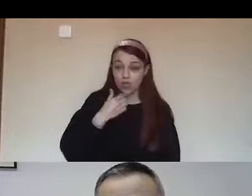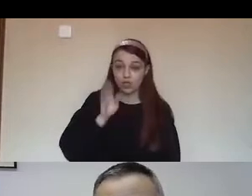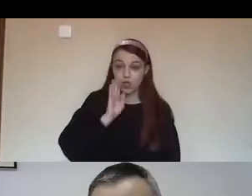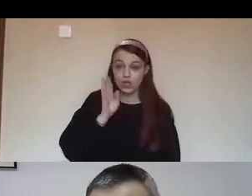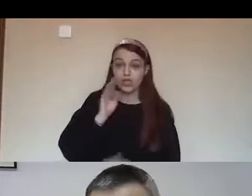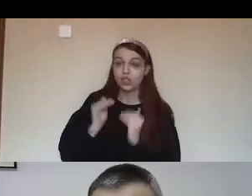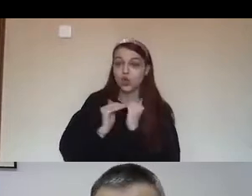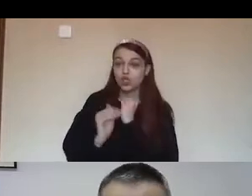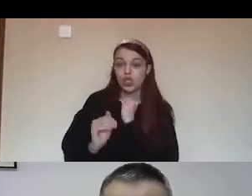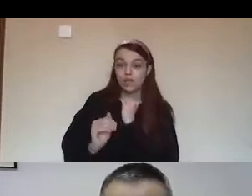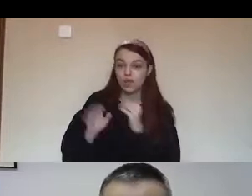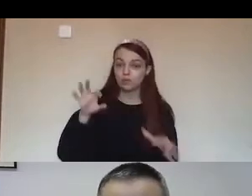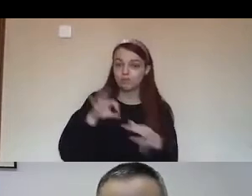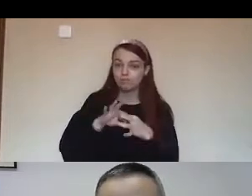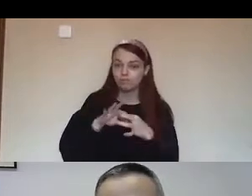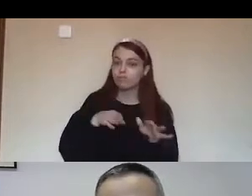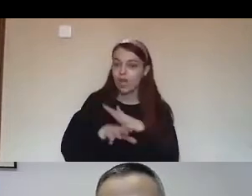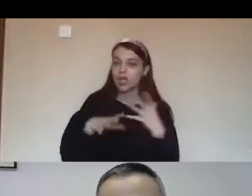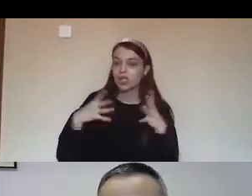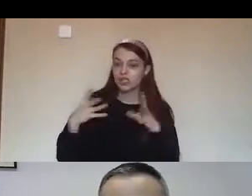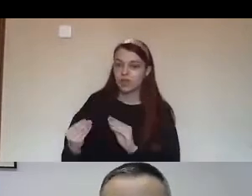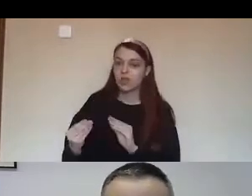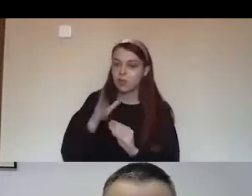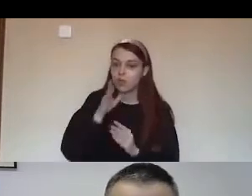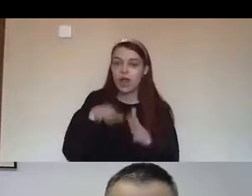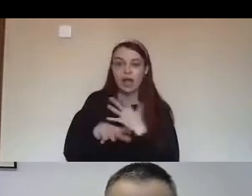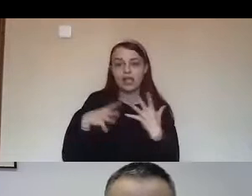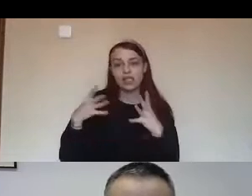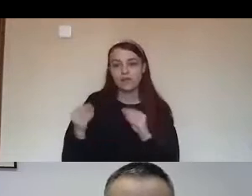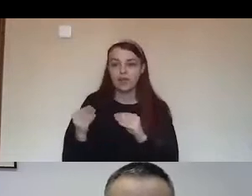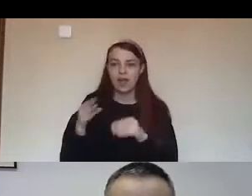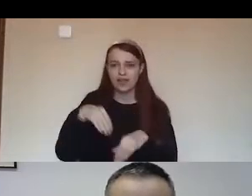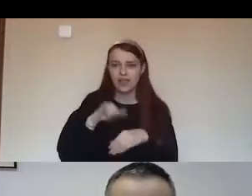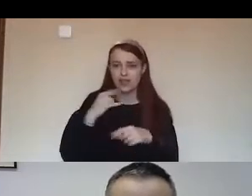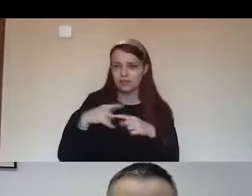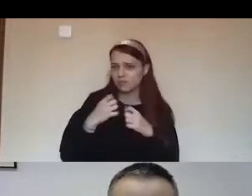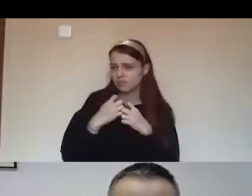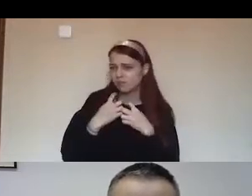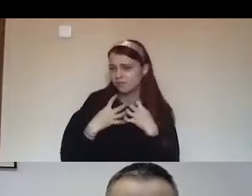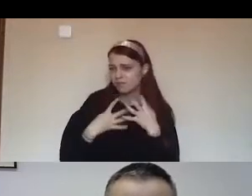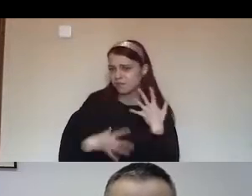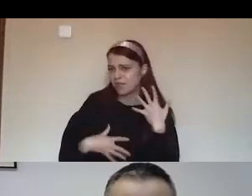tiene mucho que ver con la accesibilidad. La accesibilidad es una cuestión muy poliédrica, no es una cuestión solamente